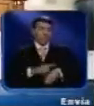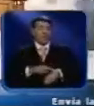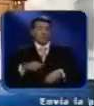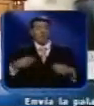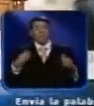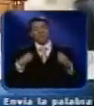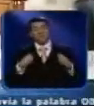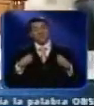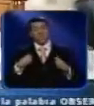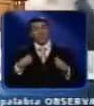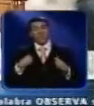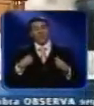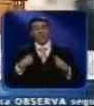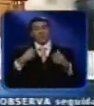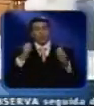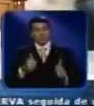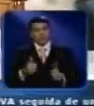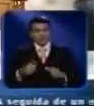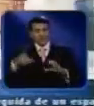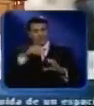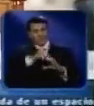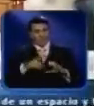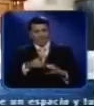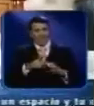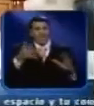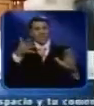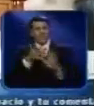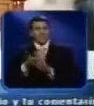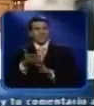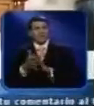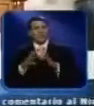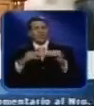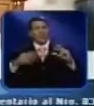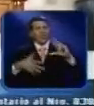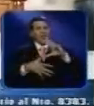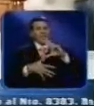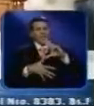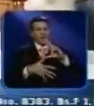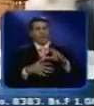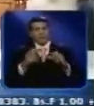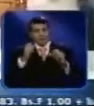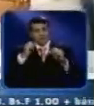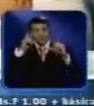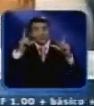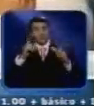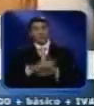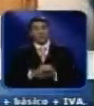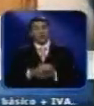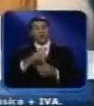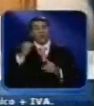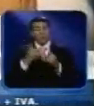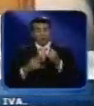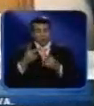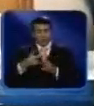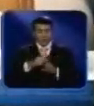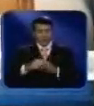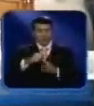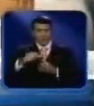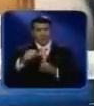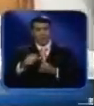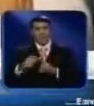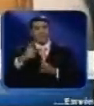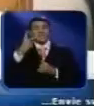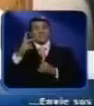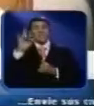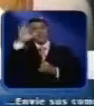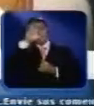apoyo de la disquera, de la gente, lo que está pasando en toda Latinoamérica es increíble. En las últimas 2 semanas he recorrido como